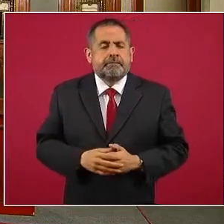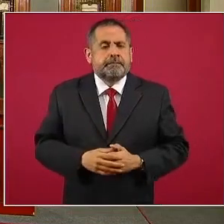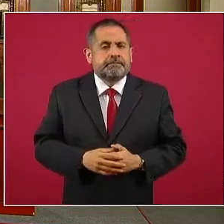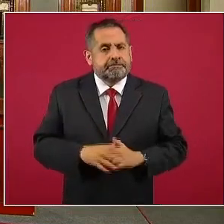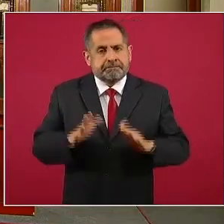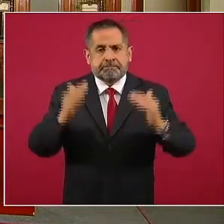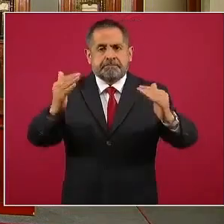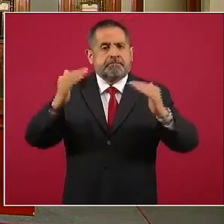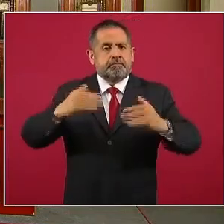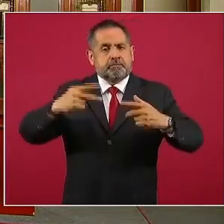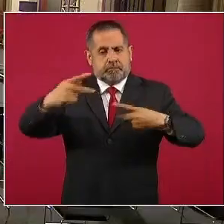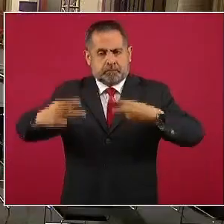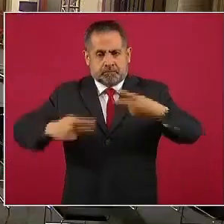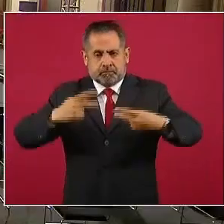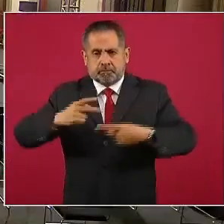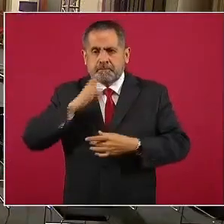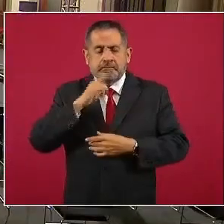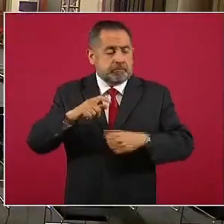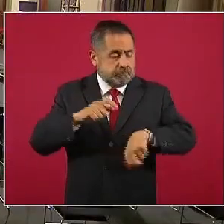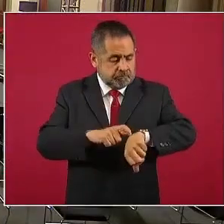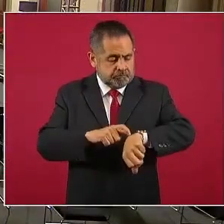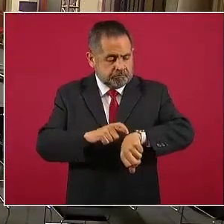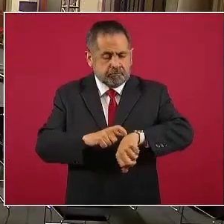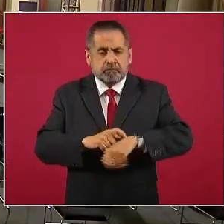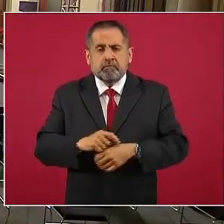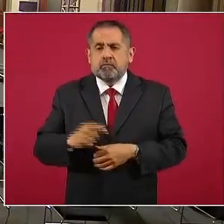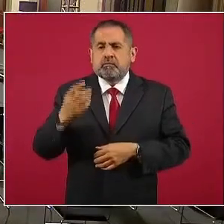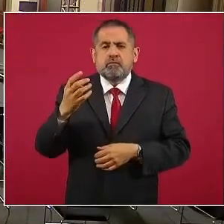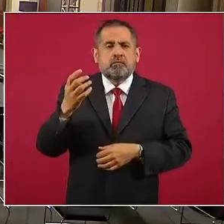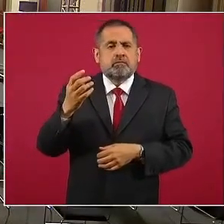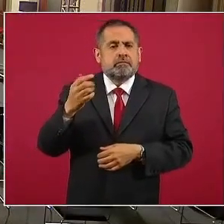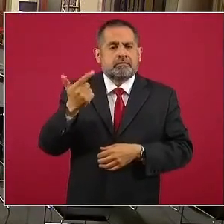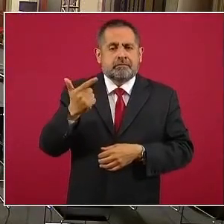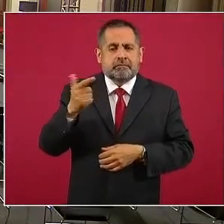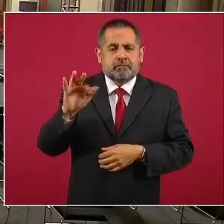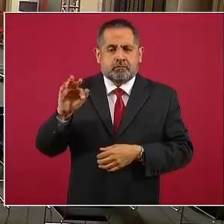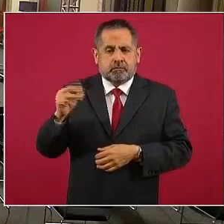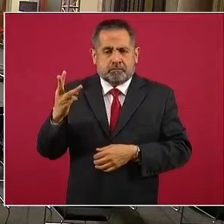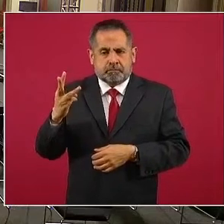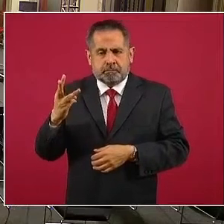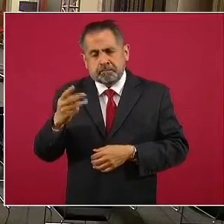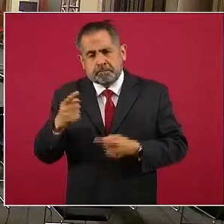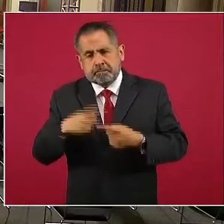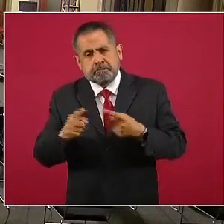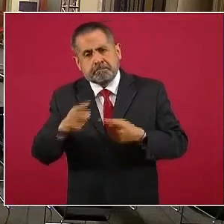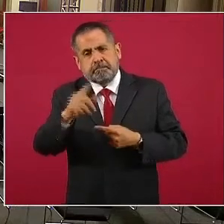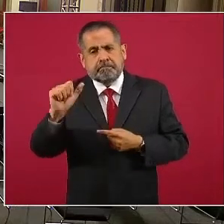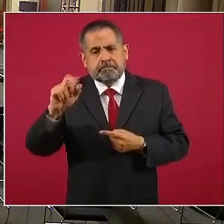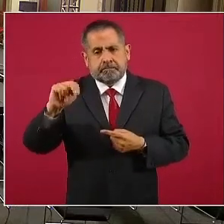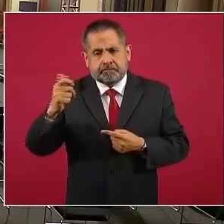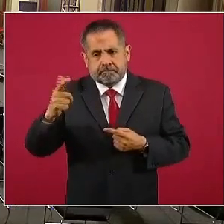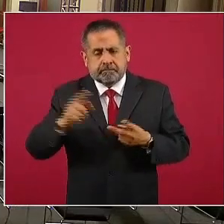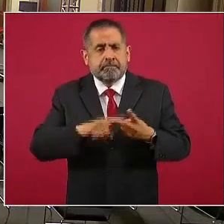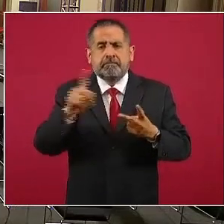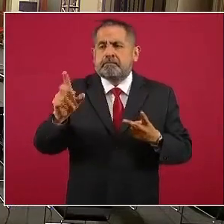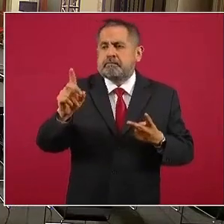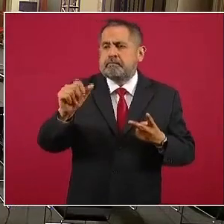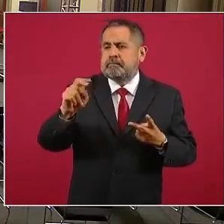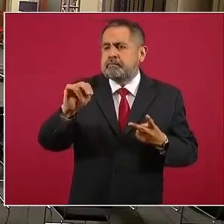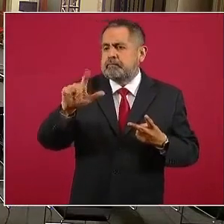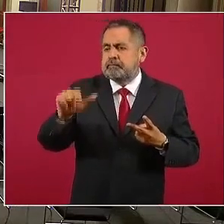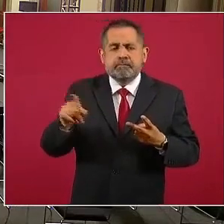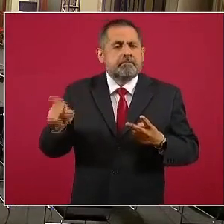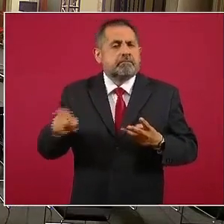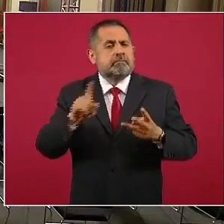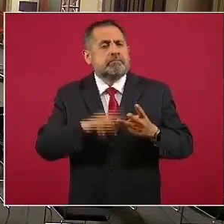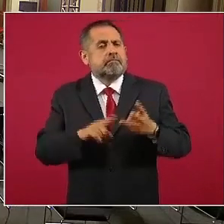A preguntas y comentarios, son las 19:43. Vamos a empezar allá con Ángel, nos seguimos con Daniela Pastrana